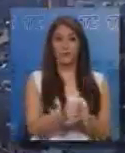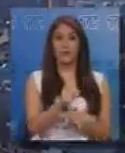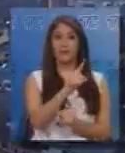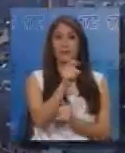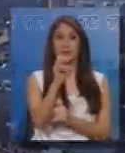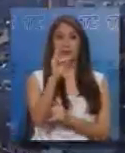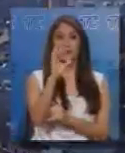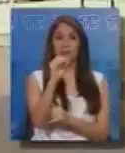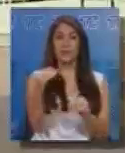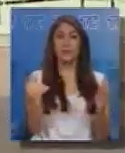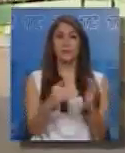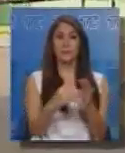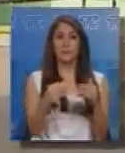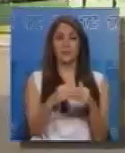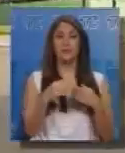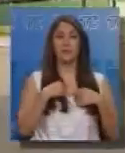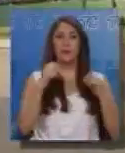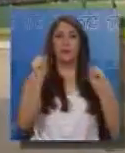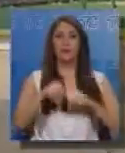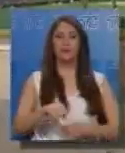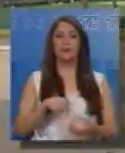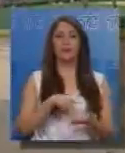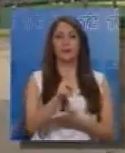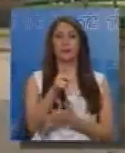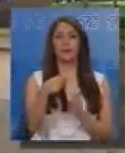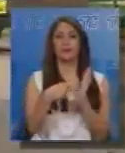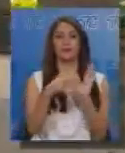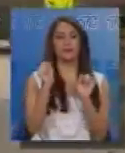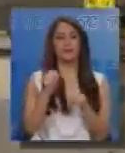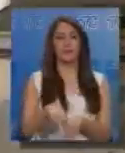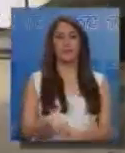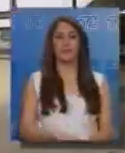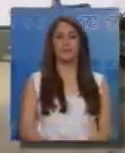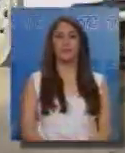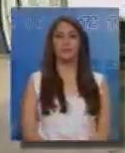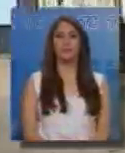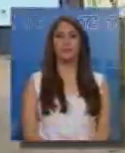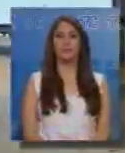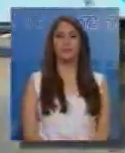los 170.000 dólares, podría pagar el impuesto. Cristian Hidalgo, TC Televisión.